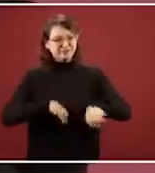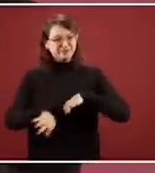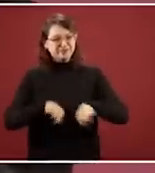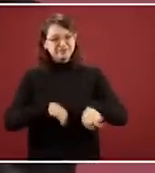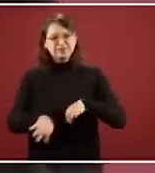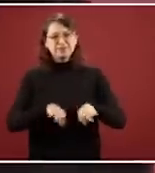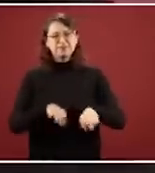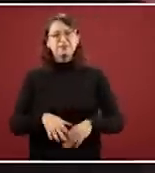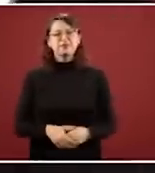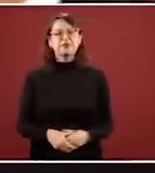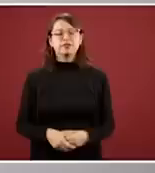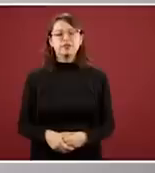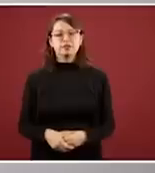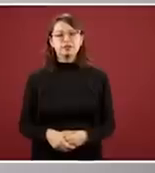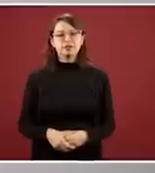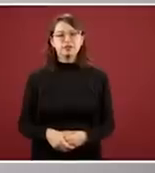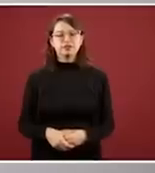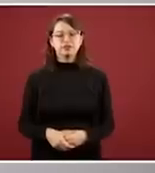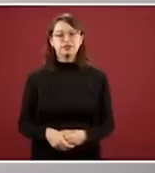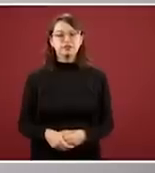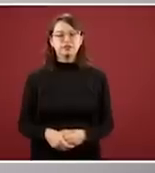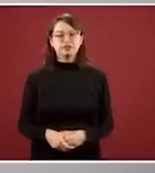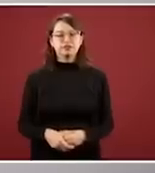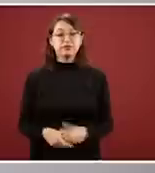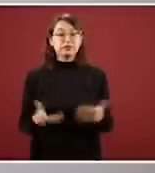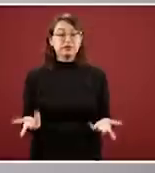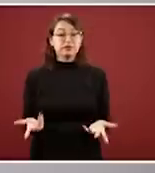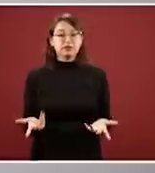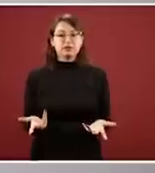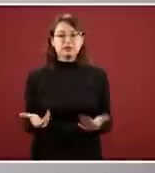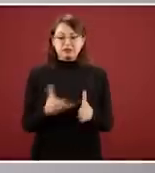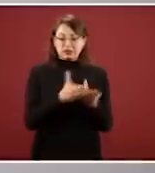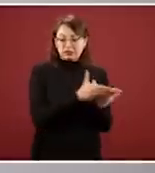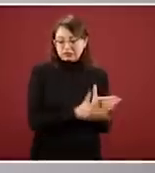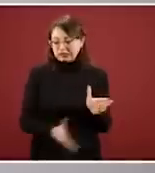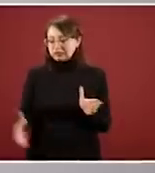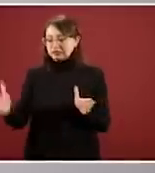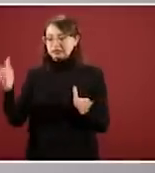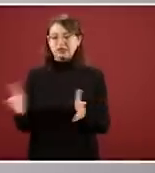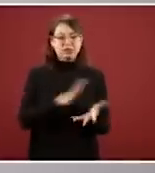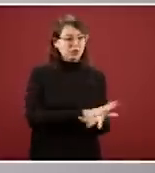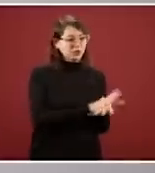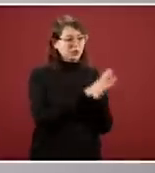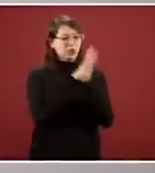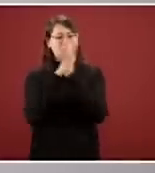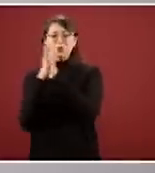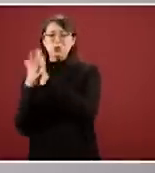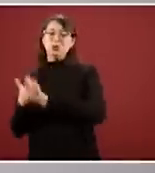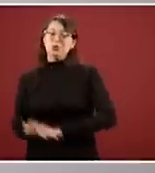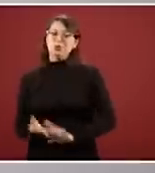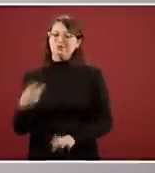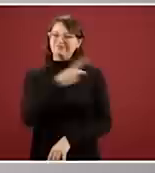Y entender que es una transformación la que se está llevando a cabo.